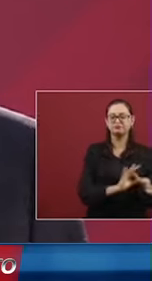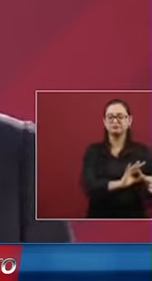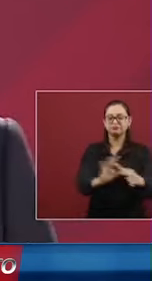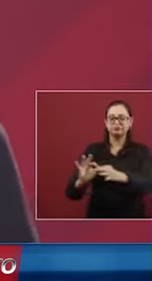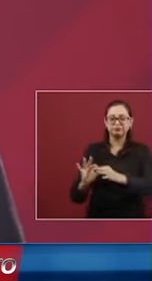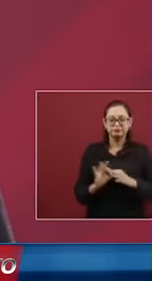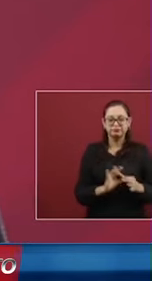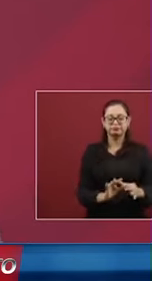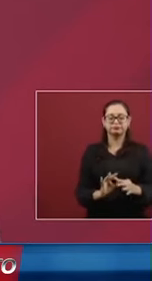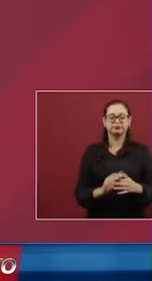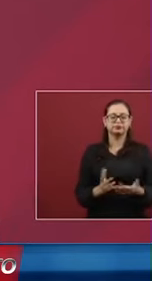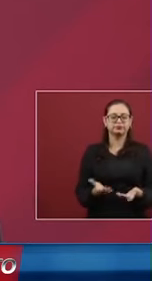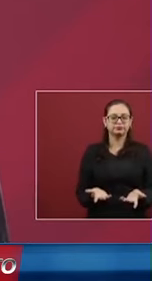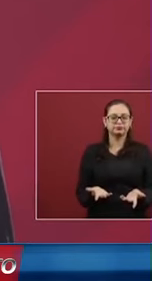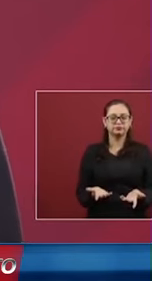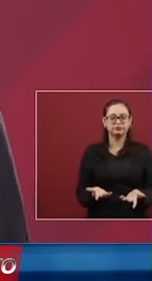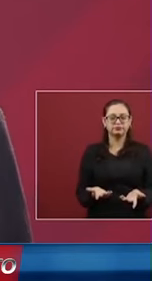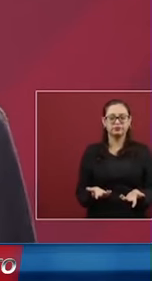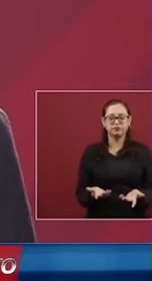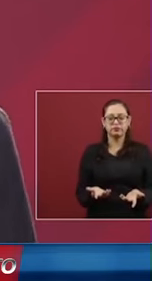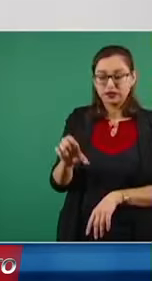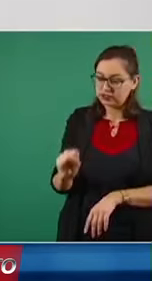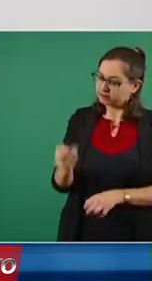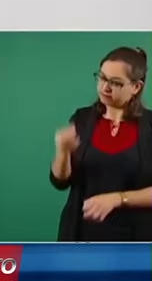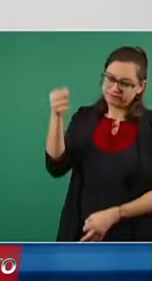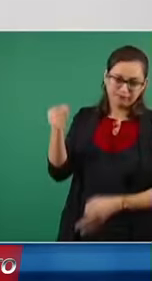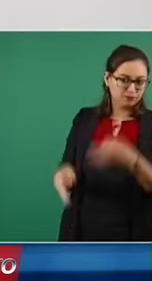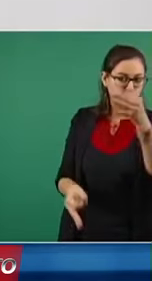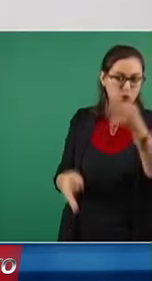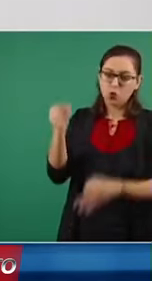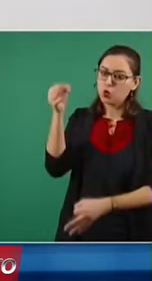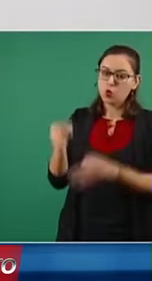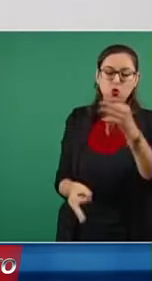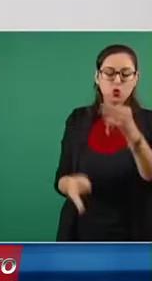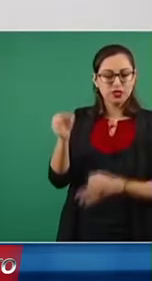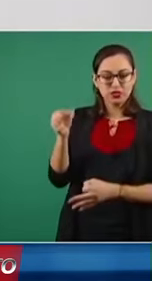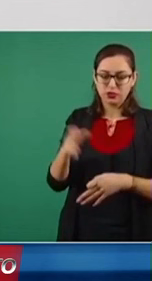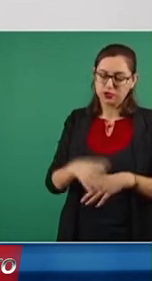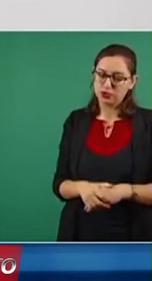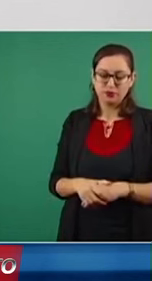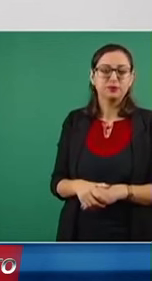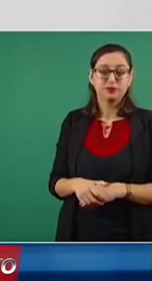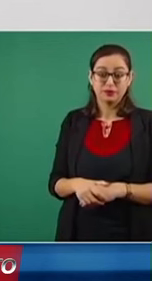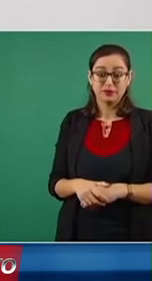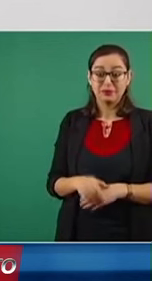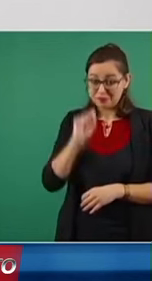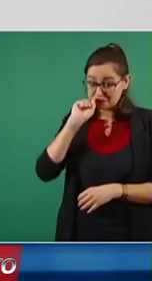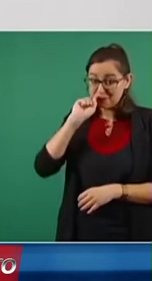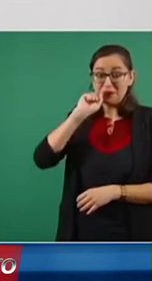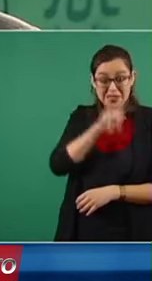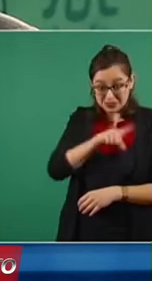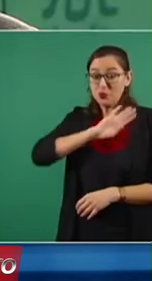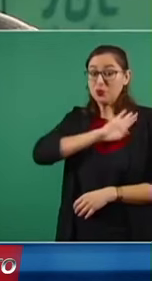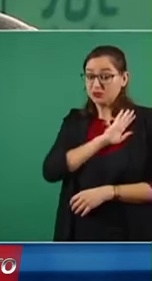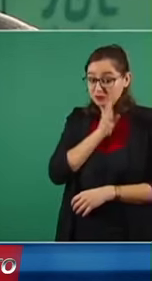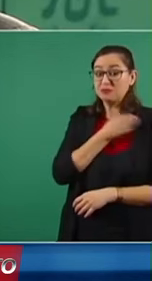vale nada y por tanto que desaparezca gente es lo más normal del mundo y además es que es una práctica muy extendida entre narcotráfico que cuando hay que hacer